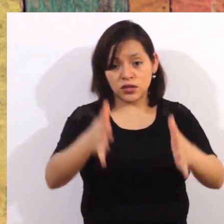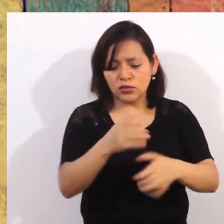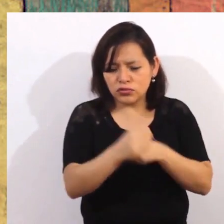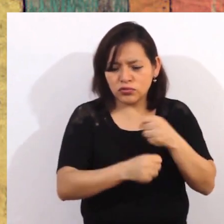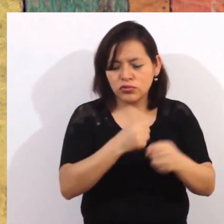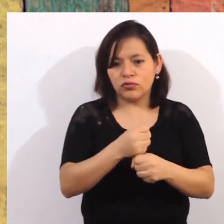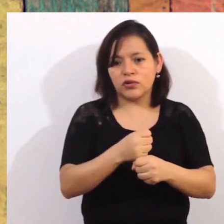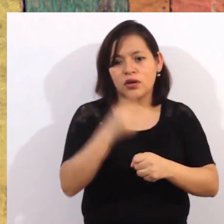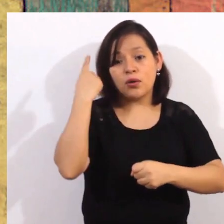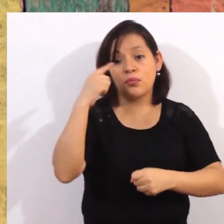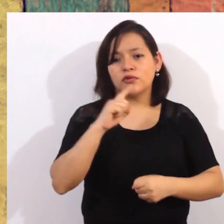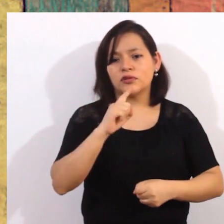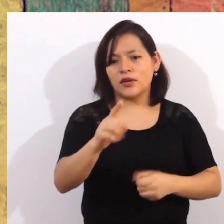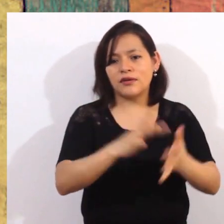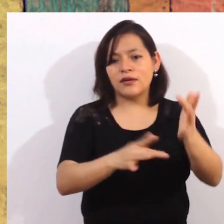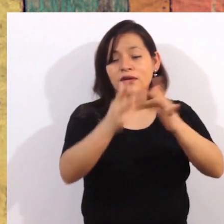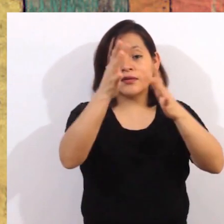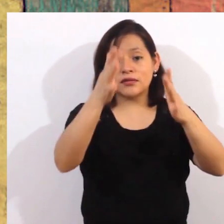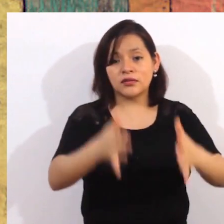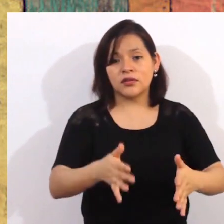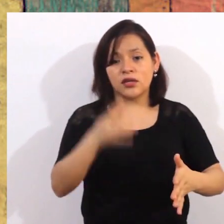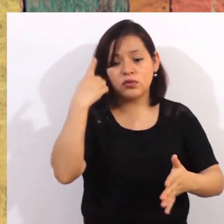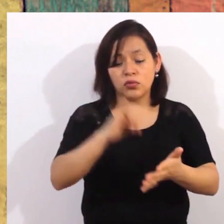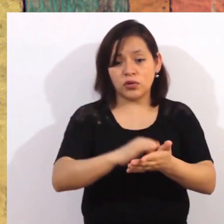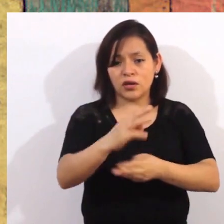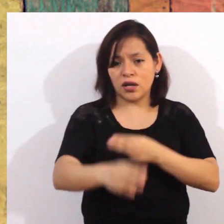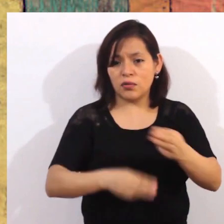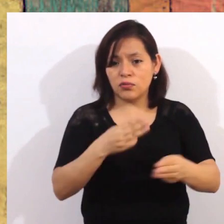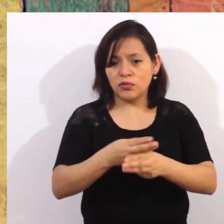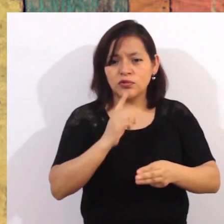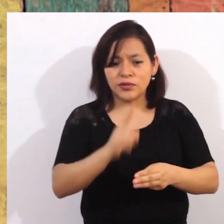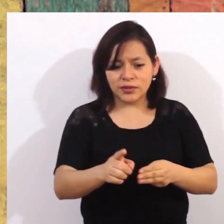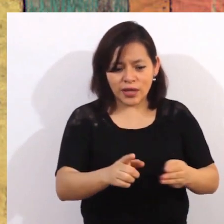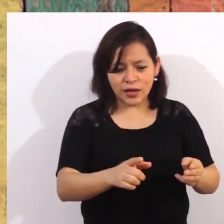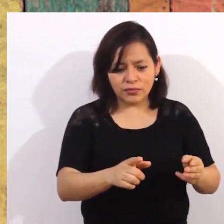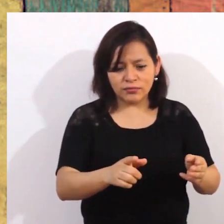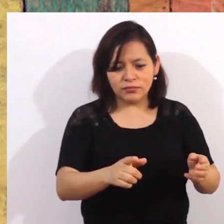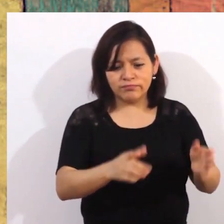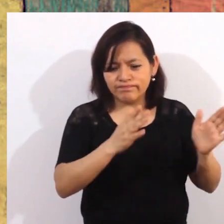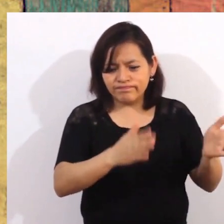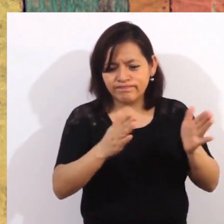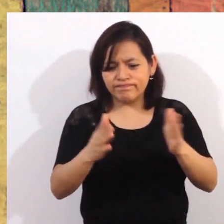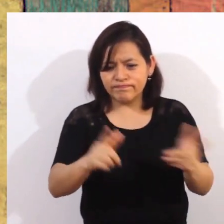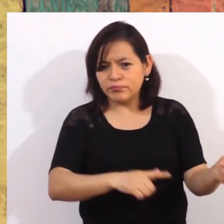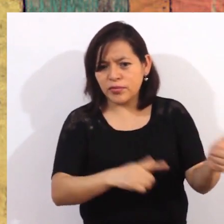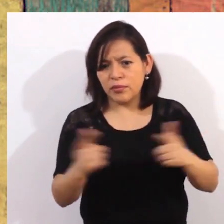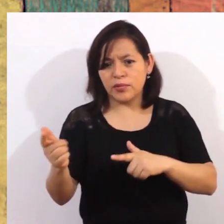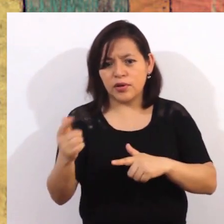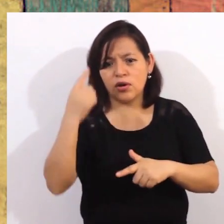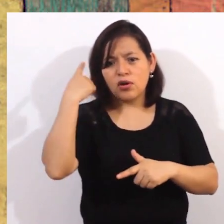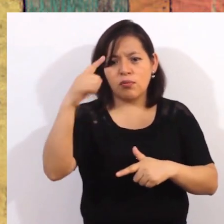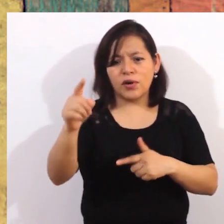Dios, porque este mundo está tan antagónicamente preparado y diseñado para aplastar,